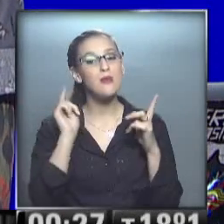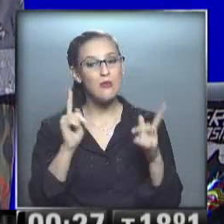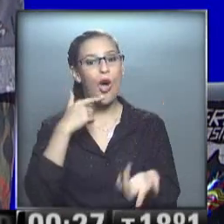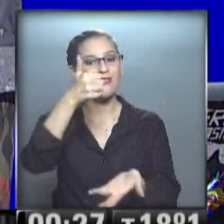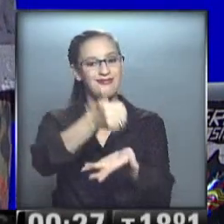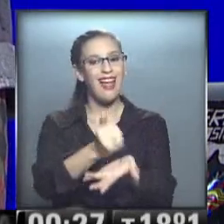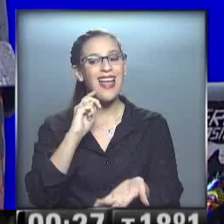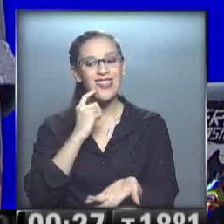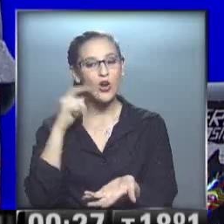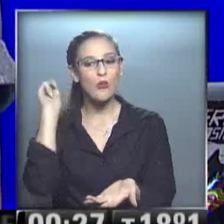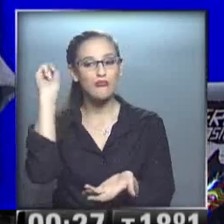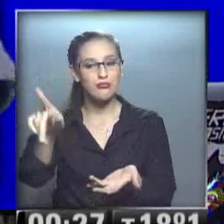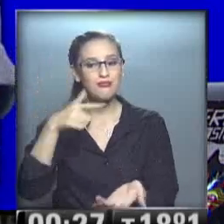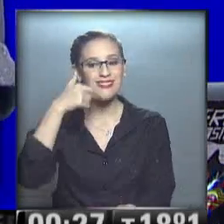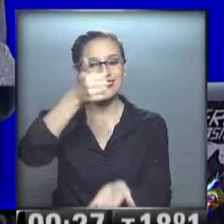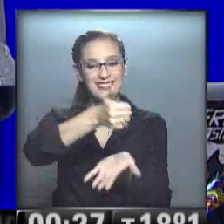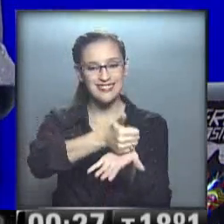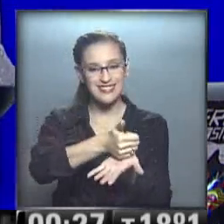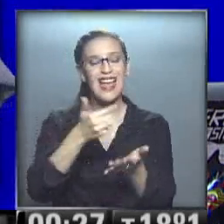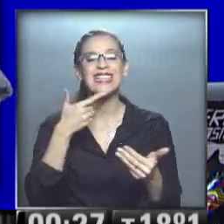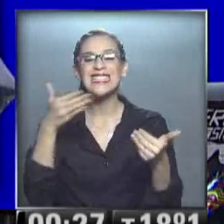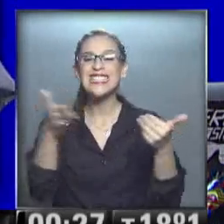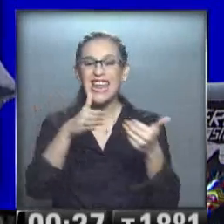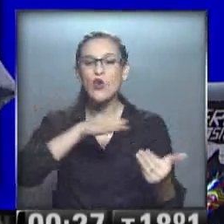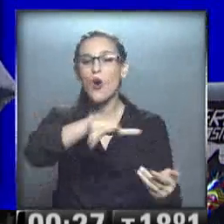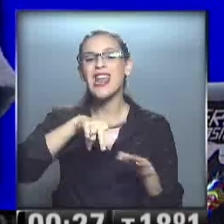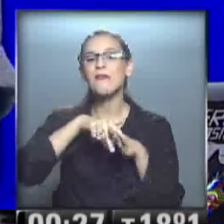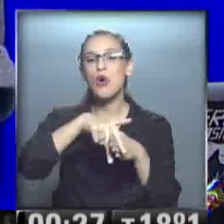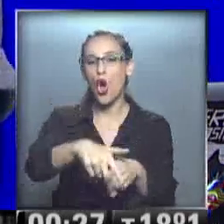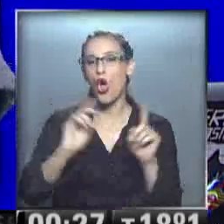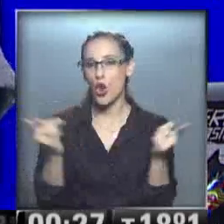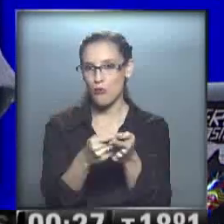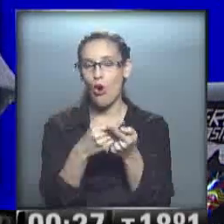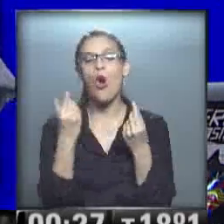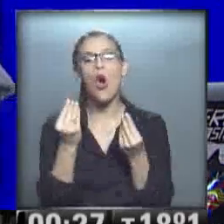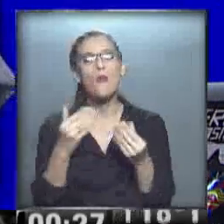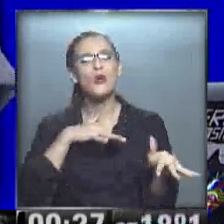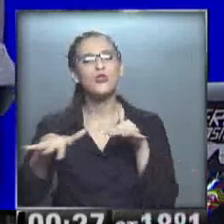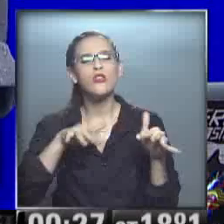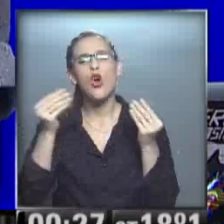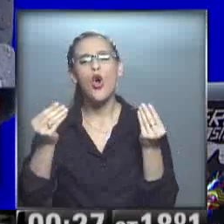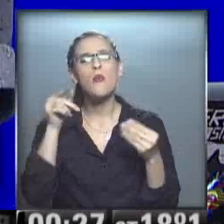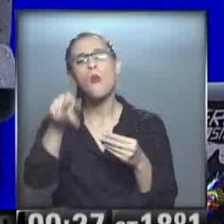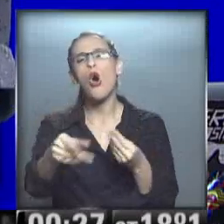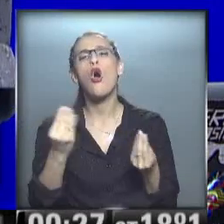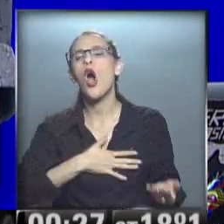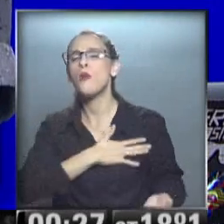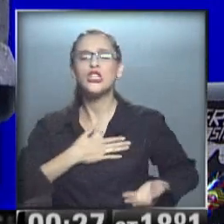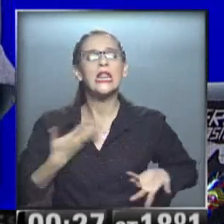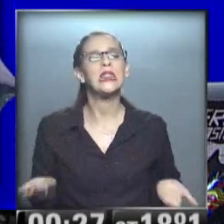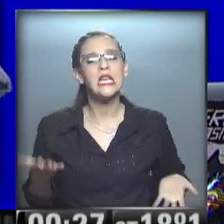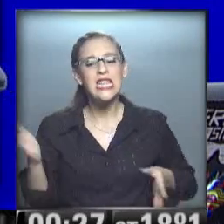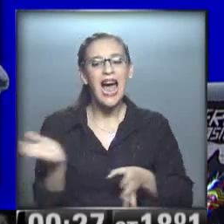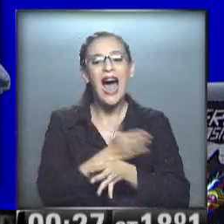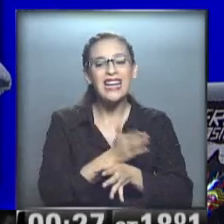en Entre Ríos, en Gualeguaychú, muy cerca del hipódromo. Gaby, contanos cómo se está viviendo este momento y cómo lo estás viviendo vos también, esta previa al